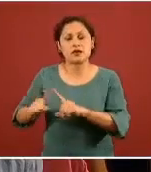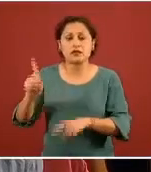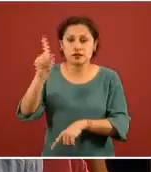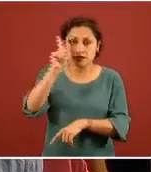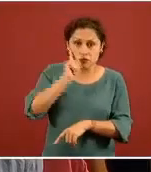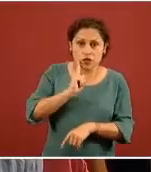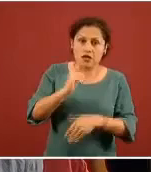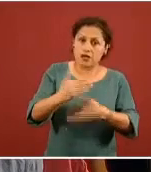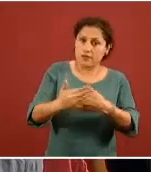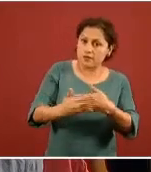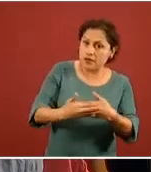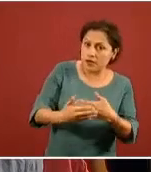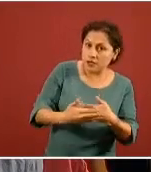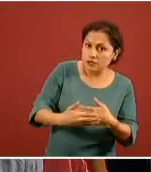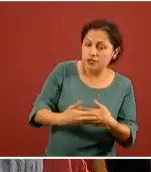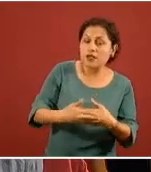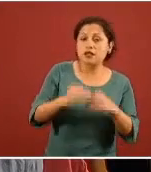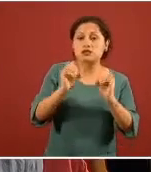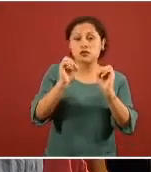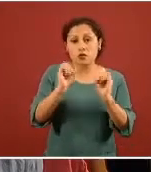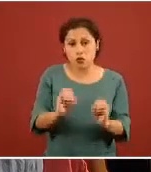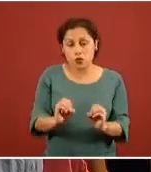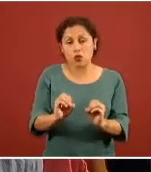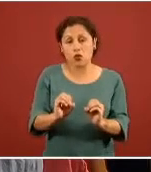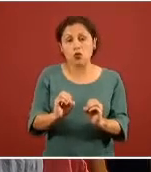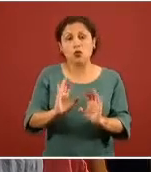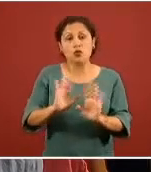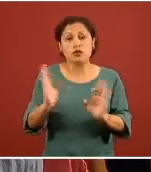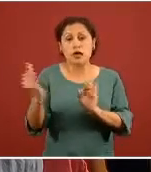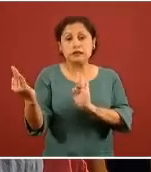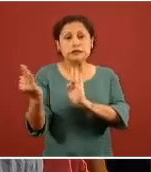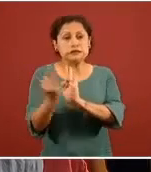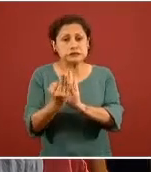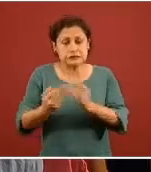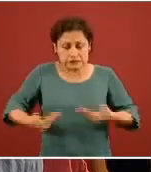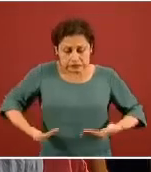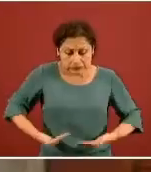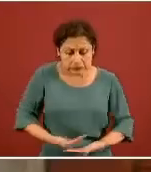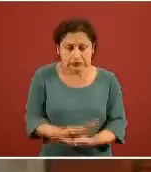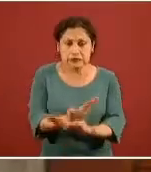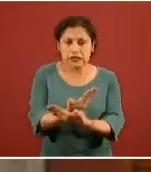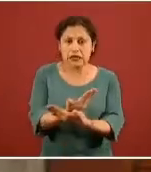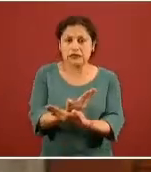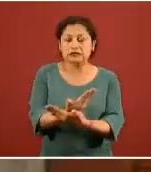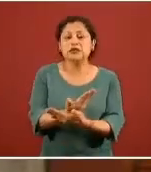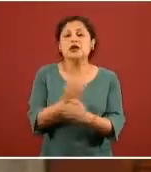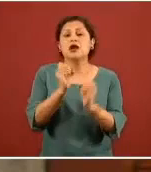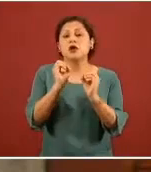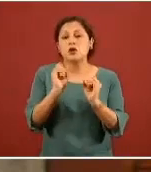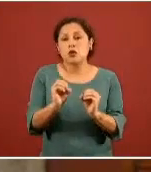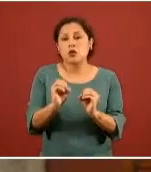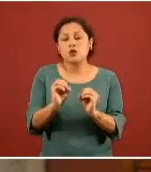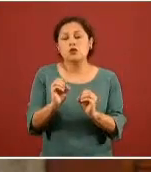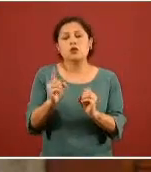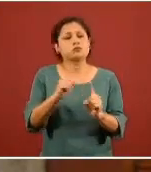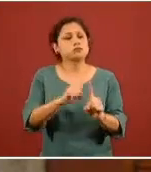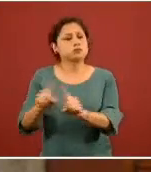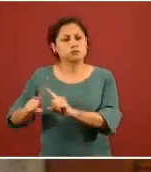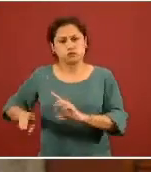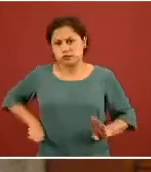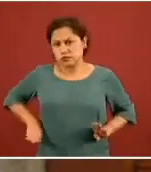mujeres que están embarazadas, que están ya en un proceso de parto o puerperio, y responde a